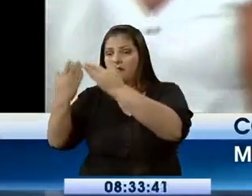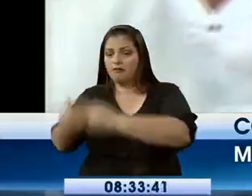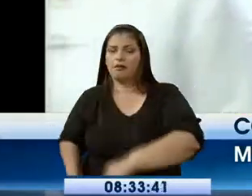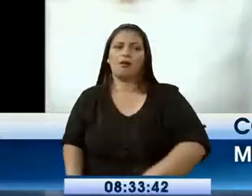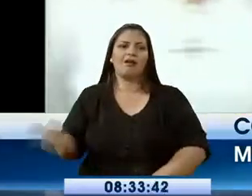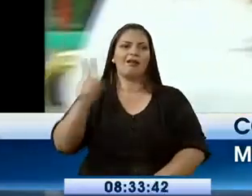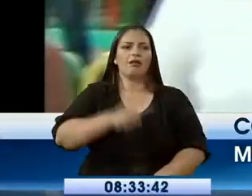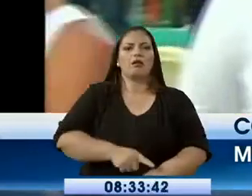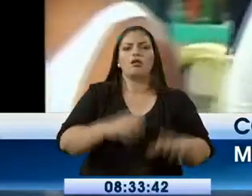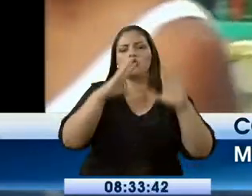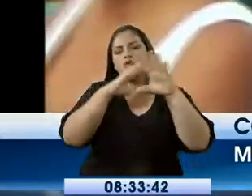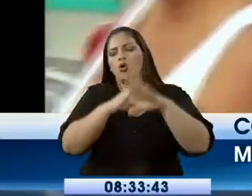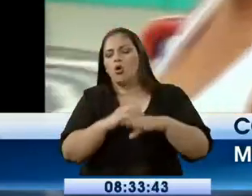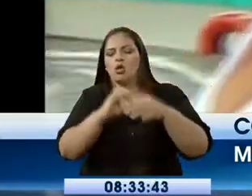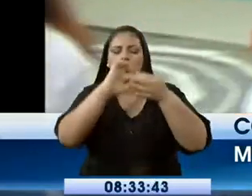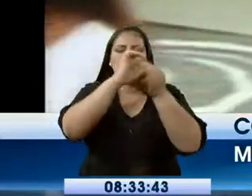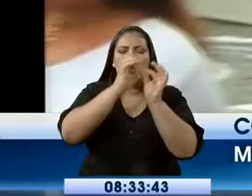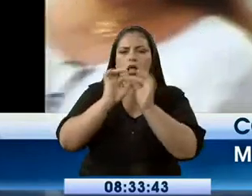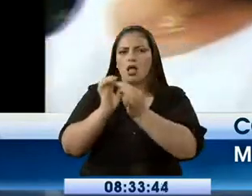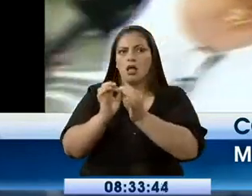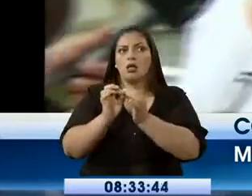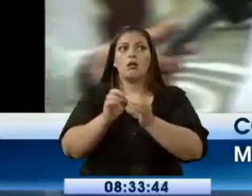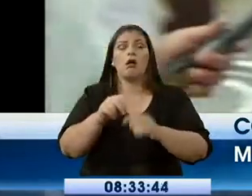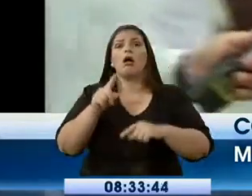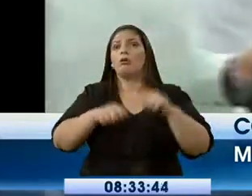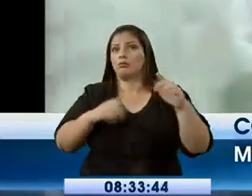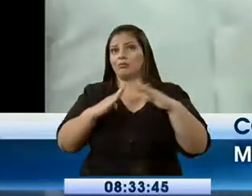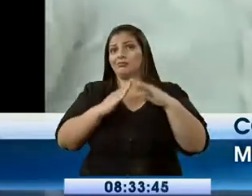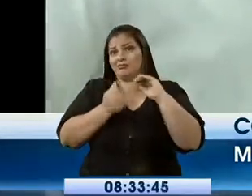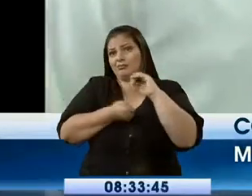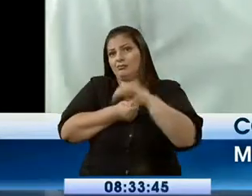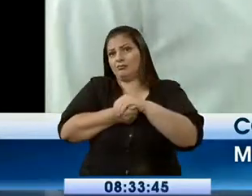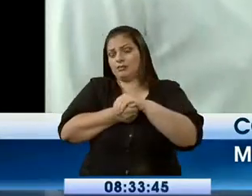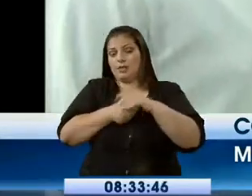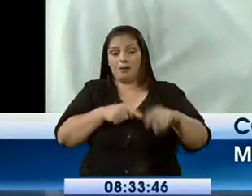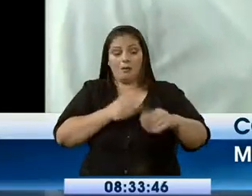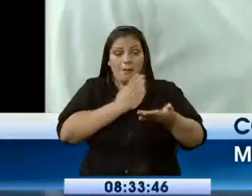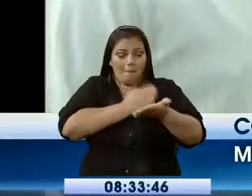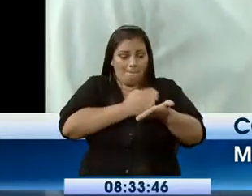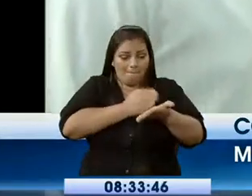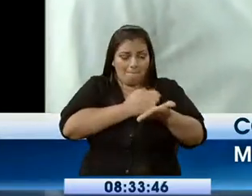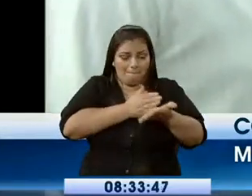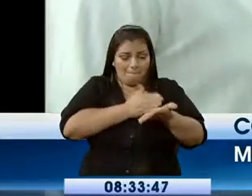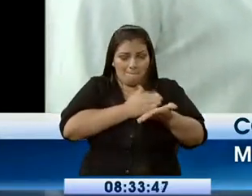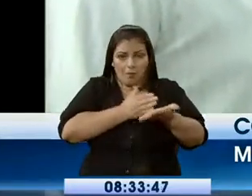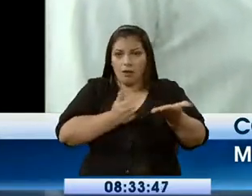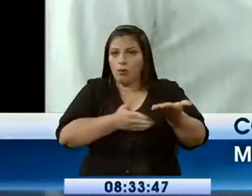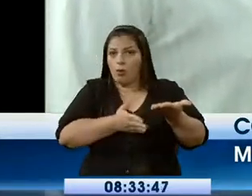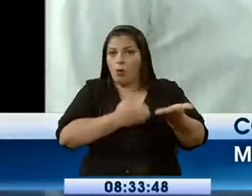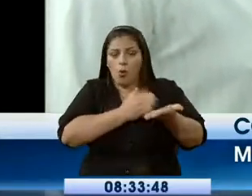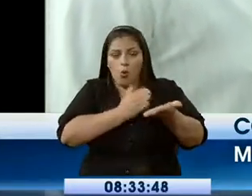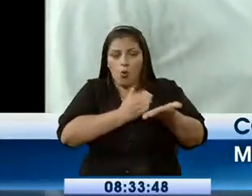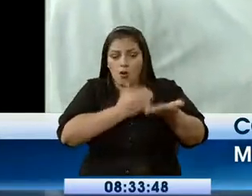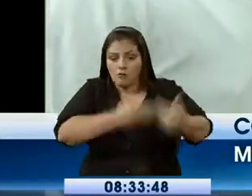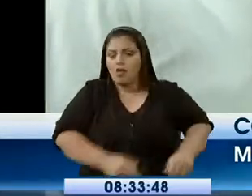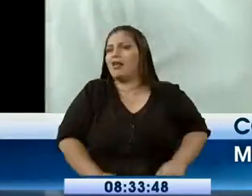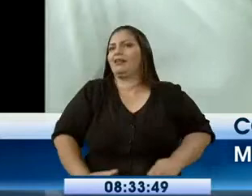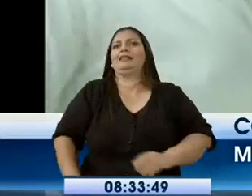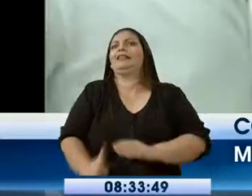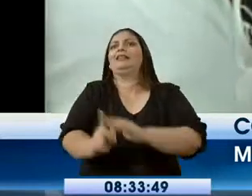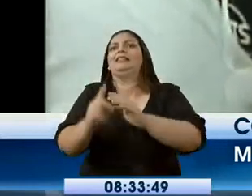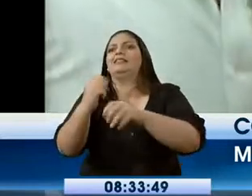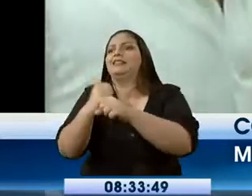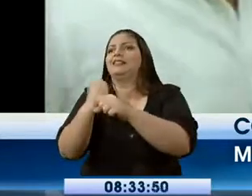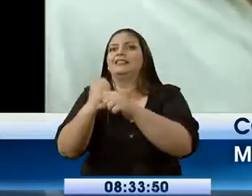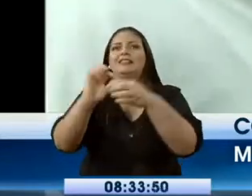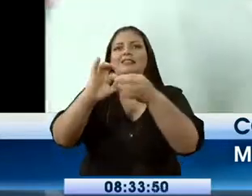en la mañana un tiempo, íbamos y cocinábamos y volvíamos en la tarde y nos quedábamos a veces hasta la noche y así nos compartimos. ¿Cómo era